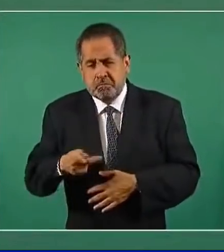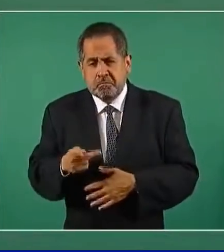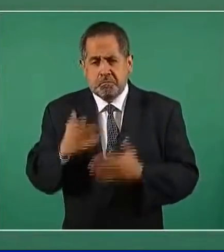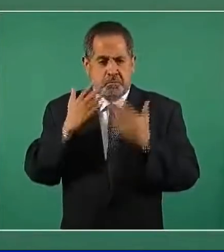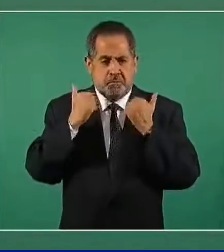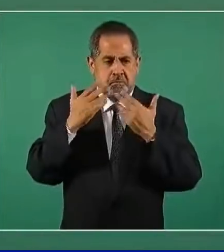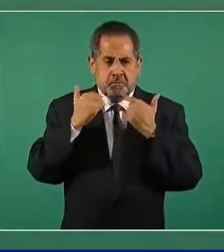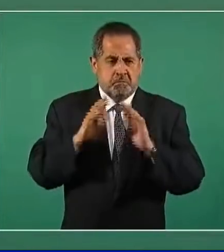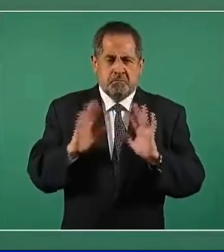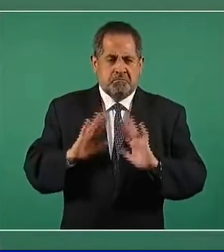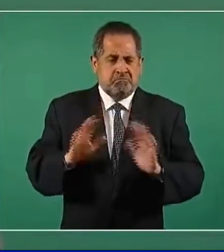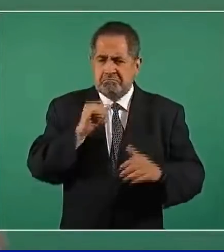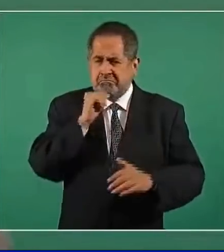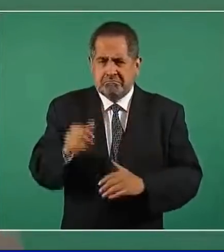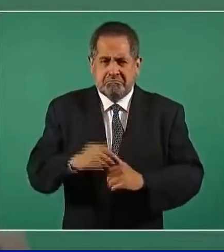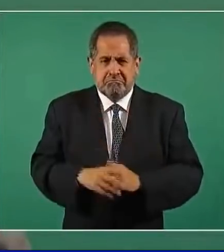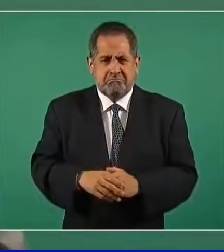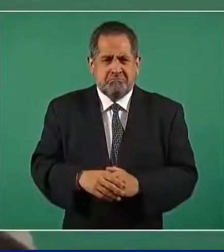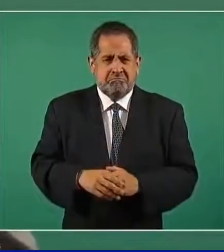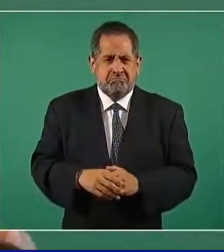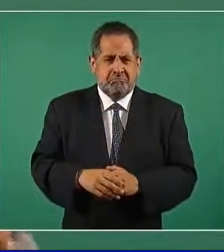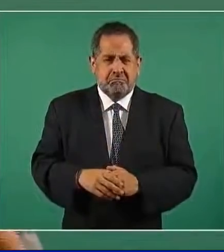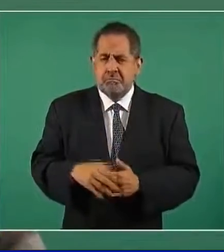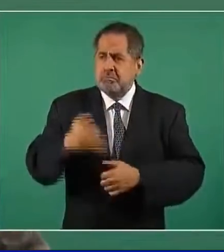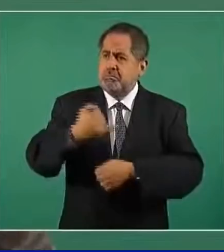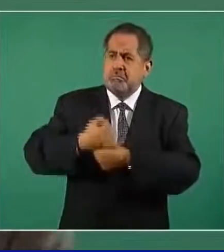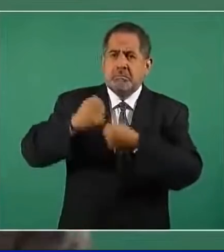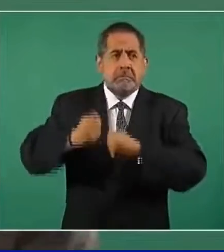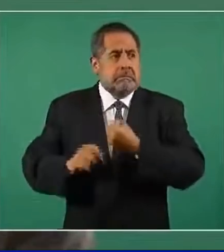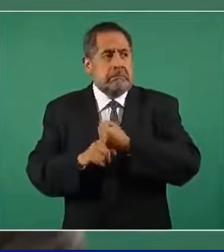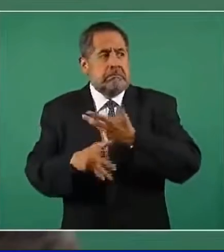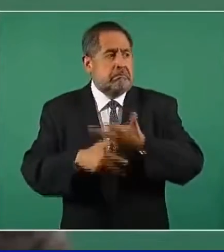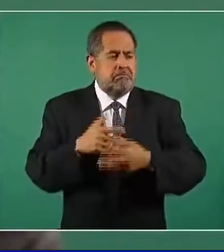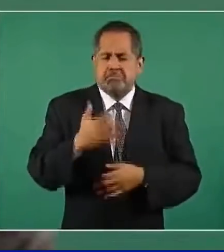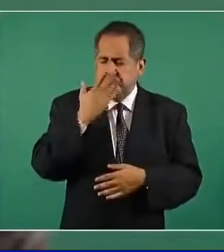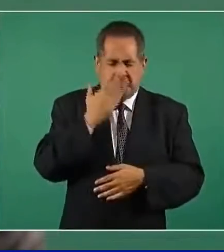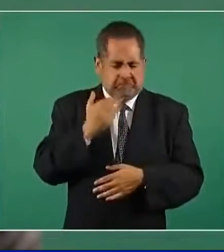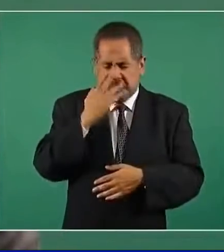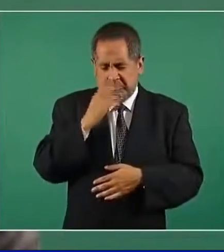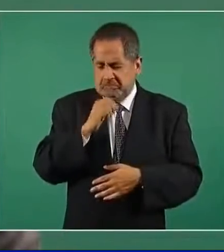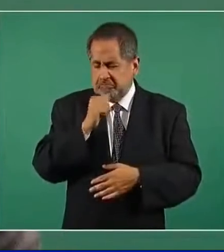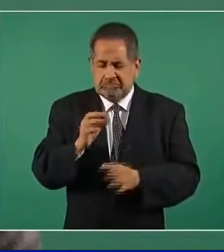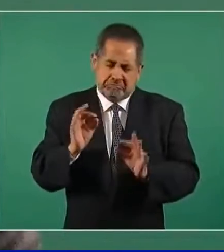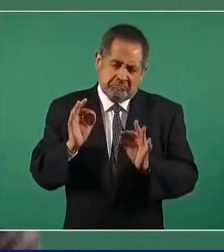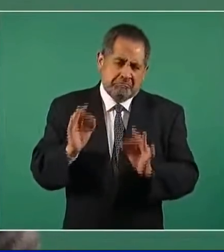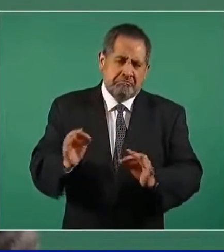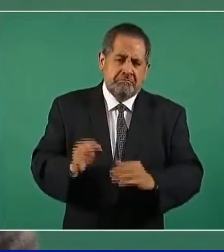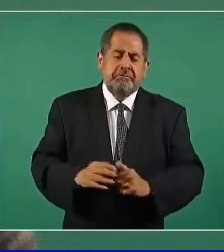no hay inseguridad.